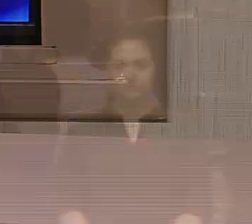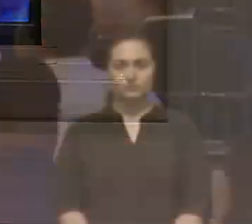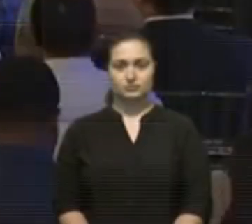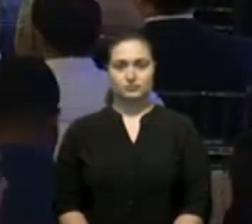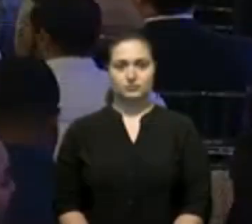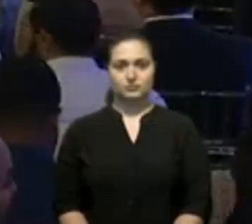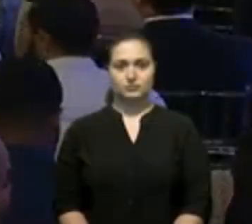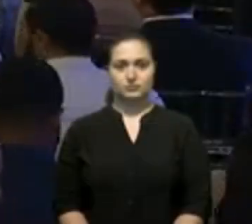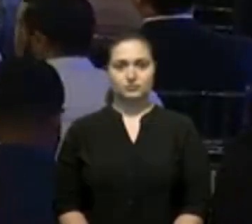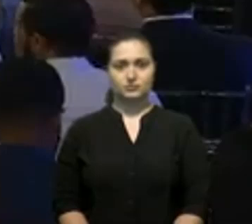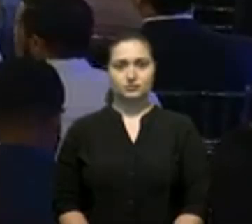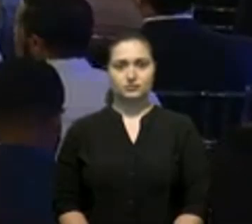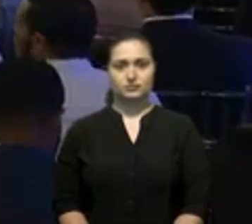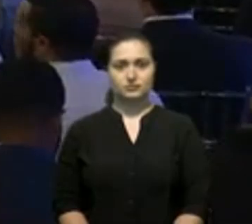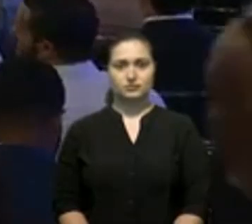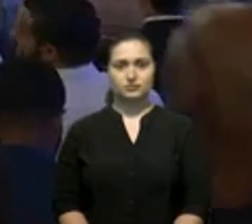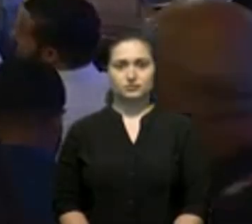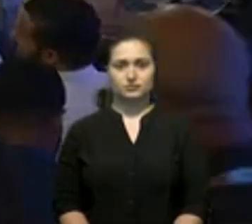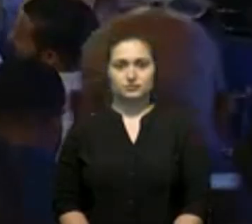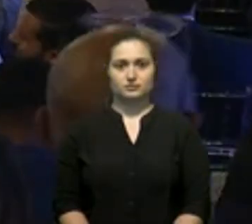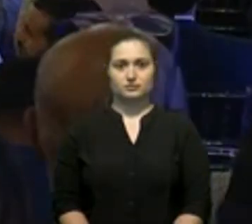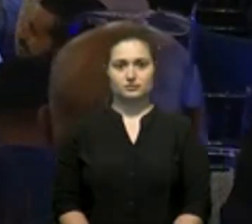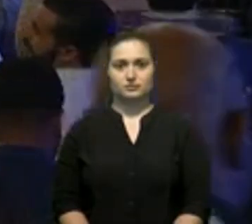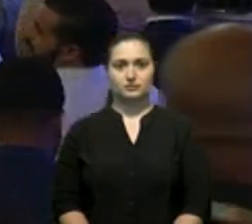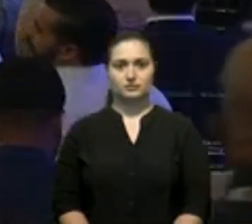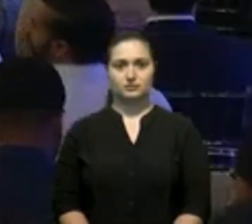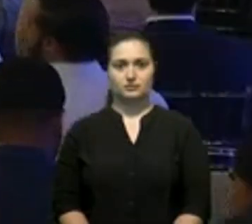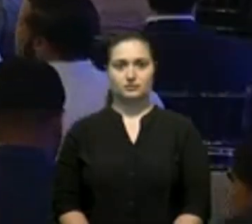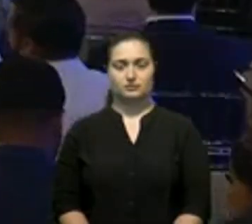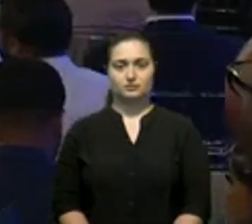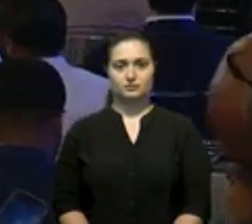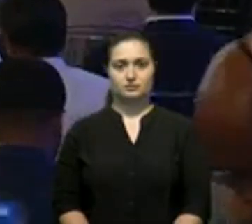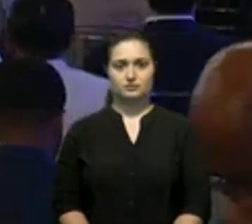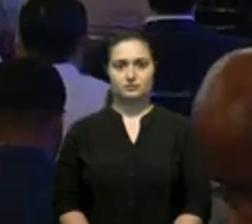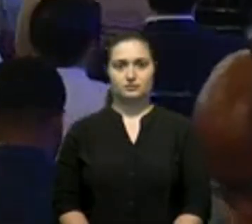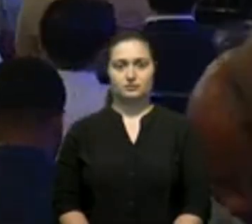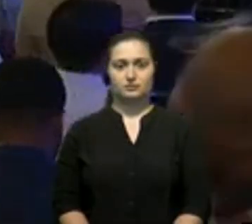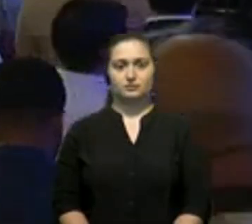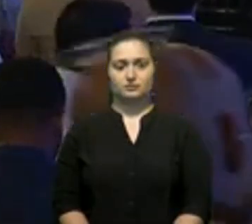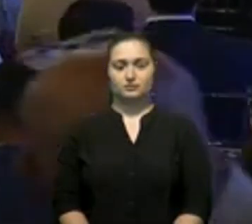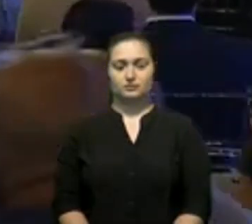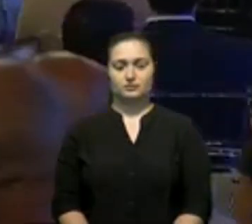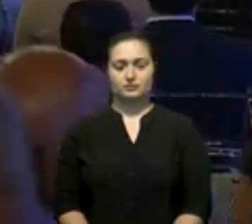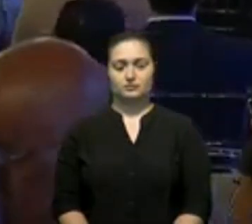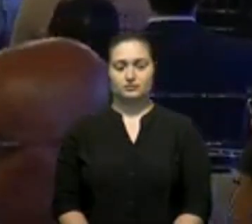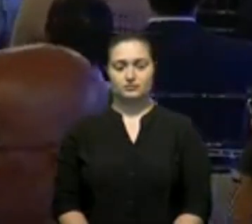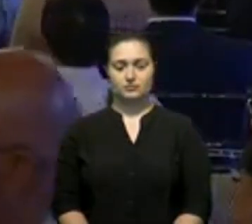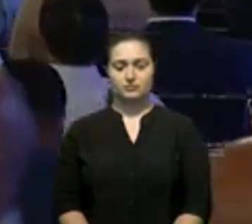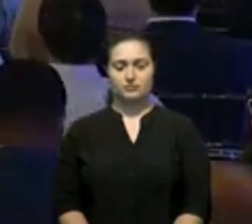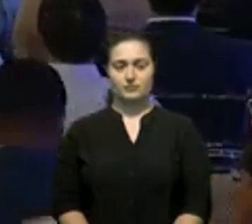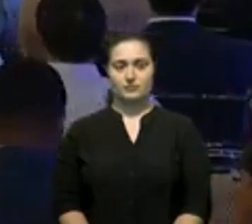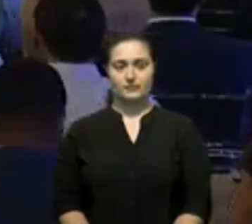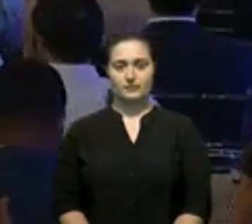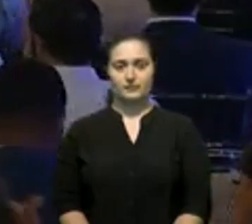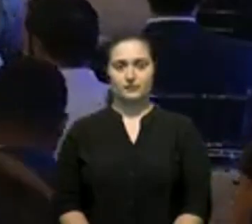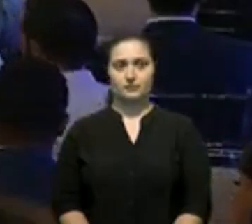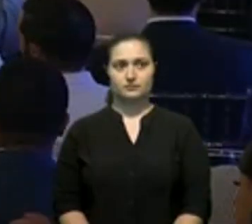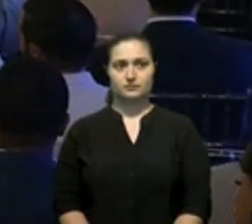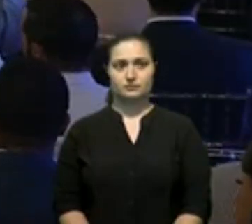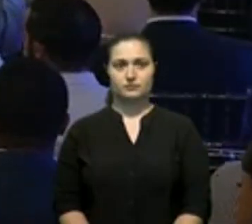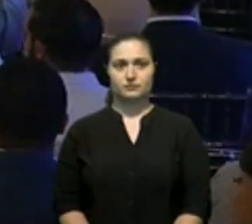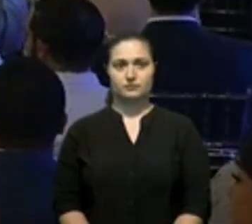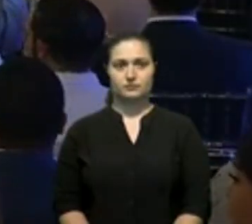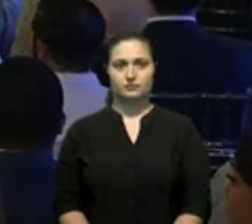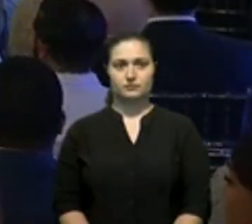del presidente con algunos funcionarios. Estaba la vicepresidenta de la República, estaba el ministro de